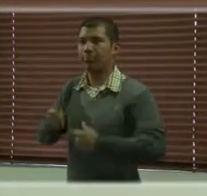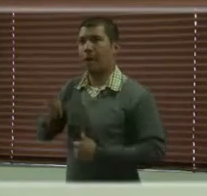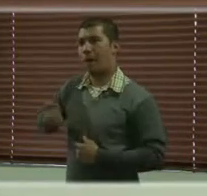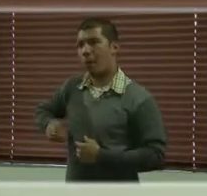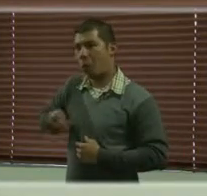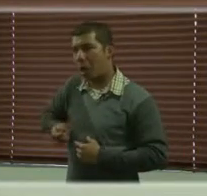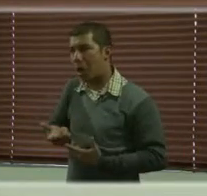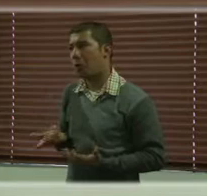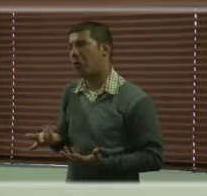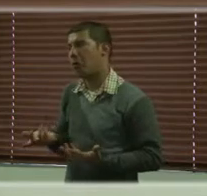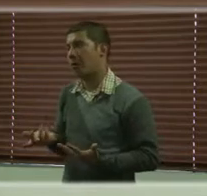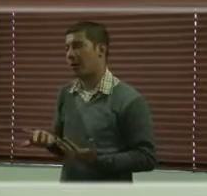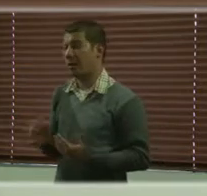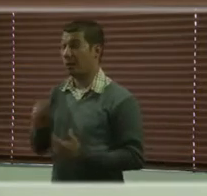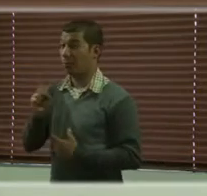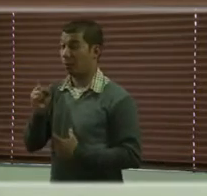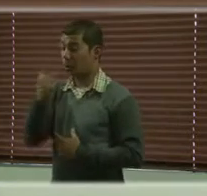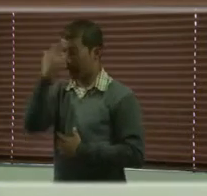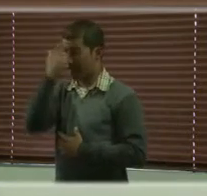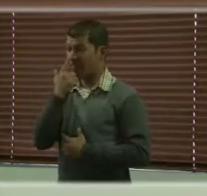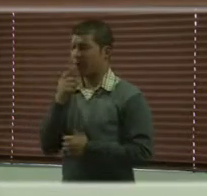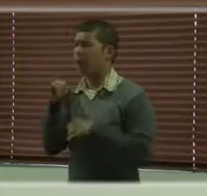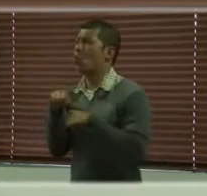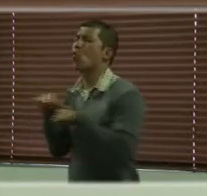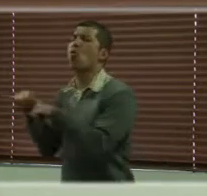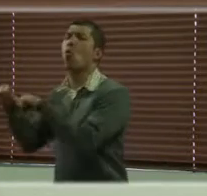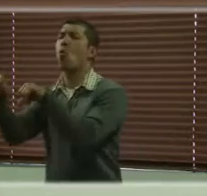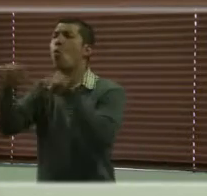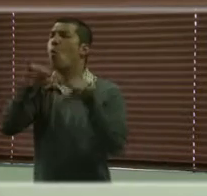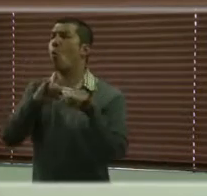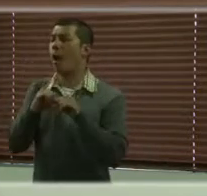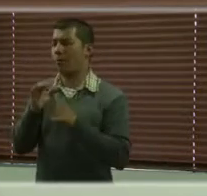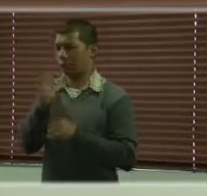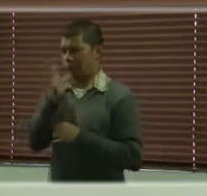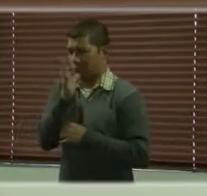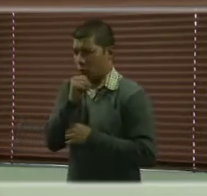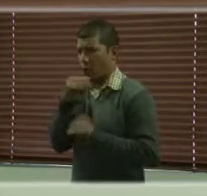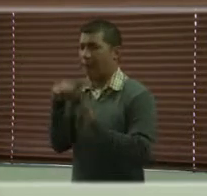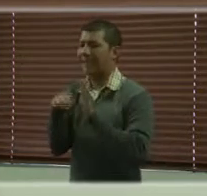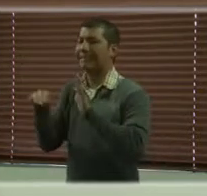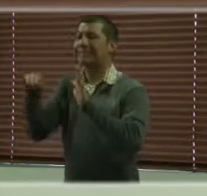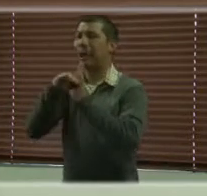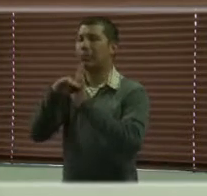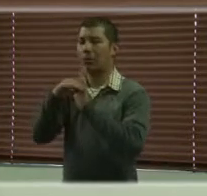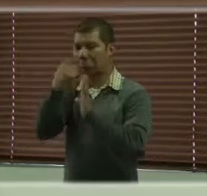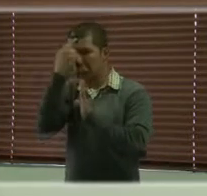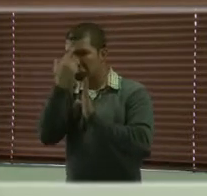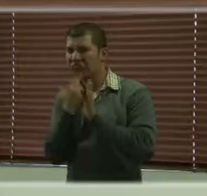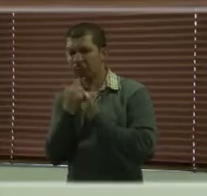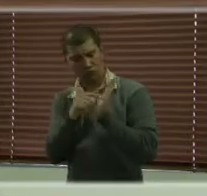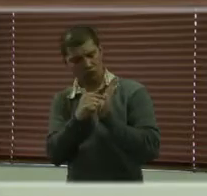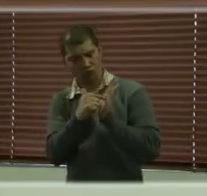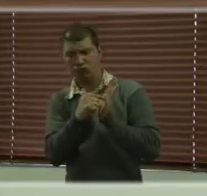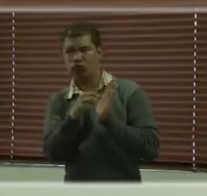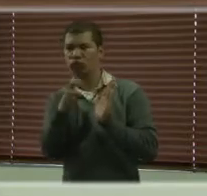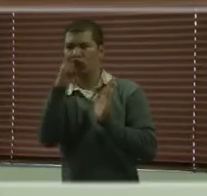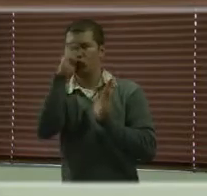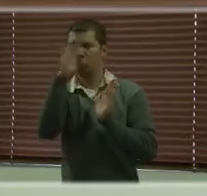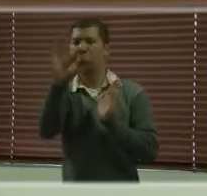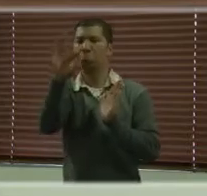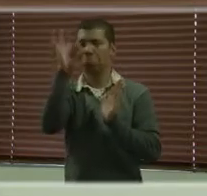ese perfil pero no hay un perfil definido y tampoco mucho menos estandarizado para ser miembro del comité